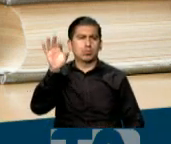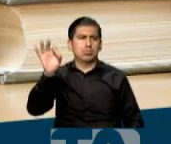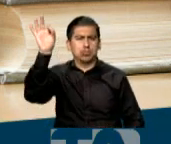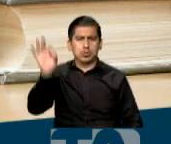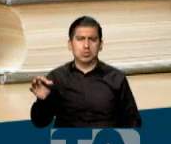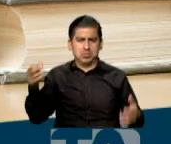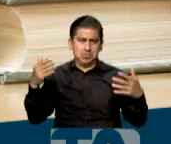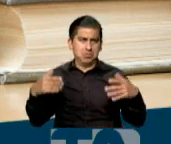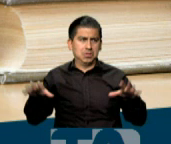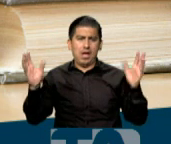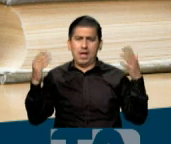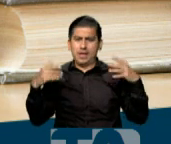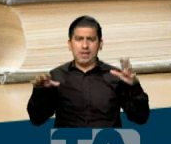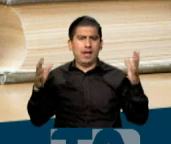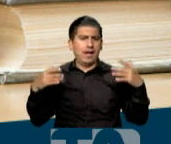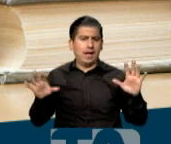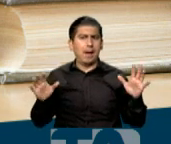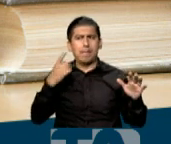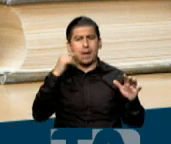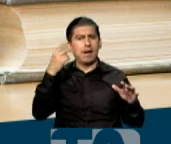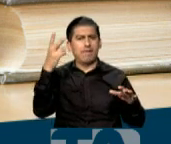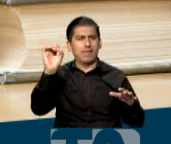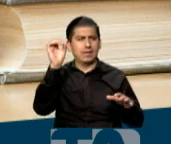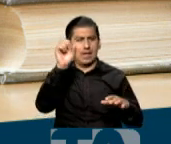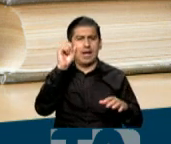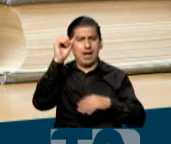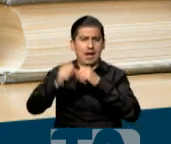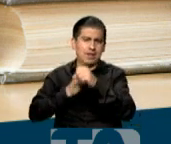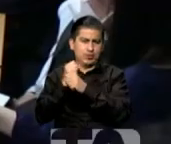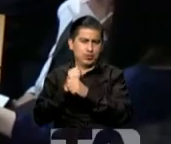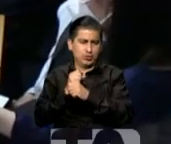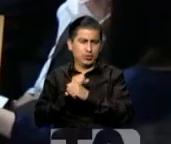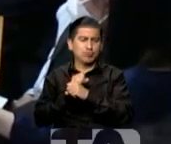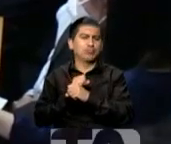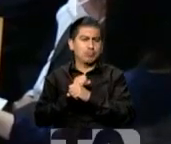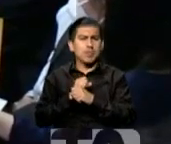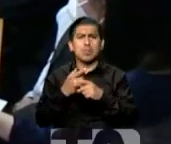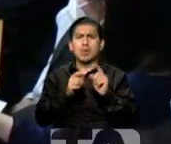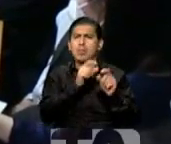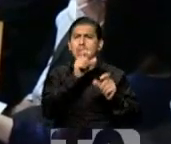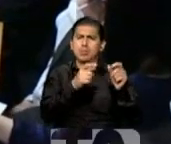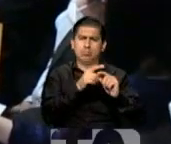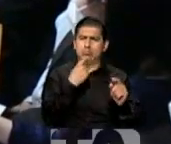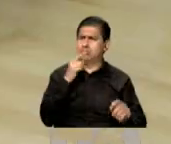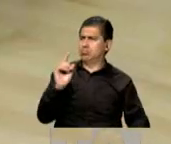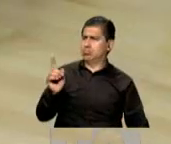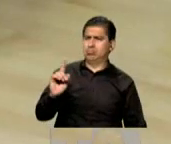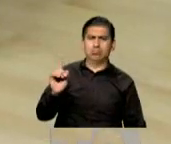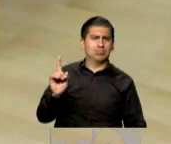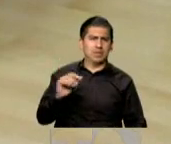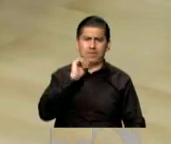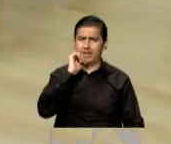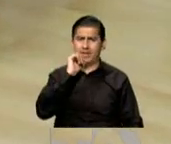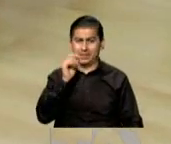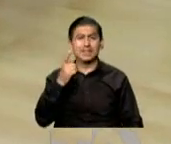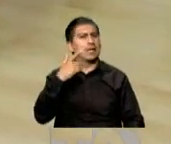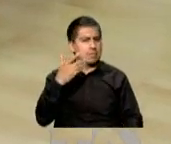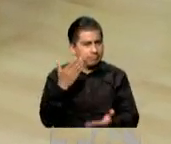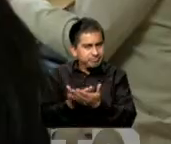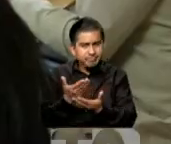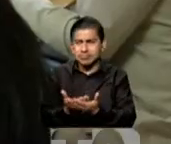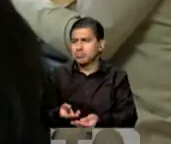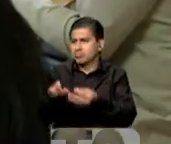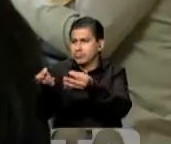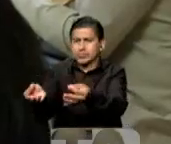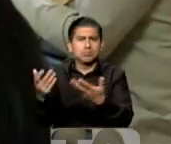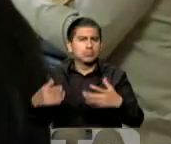244,71% de las reservas previstas para 20 años en 3 años y medio, las defensas confían en que los descargos presentados son suficientes